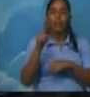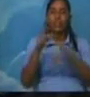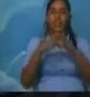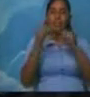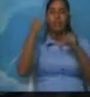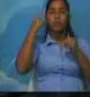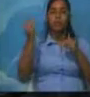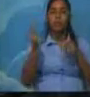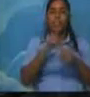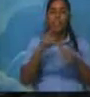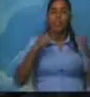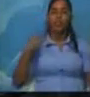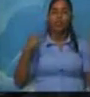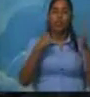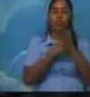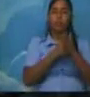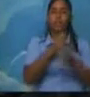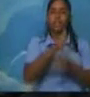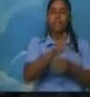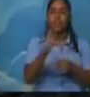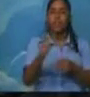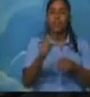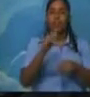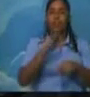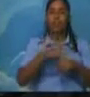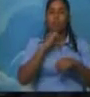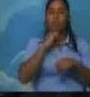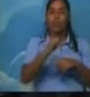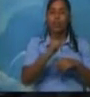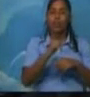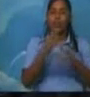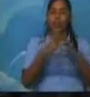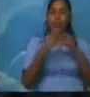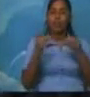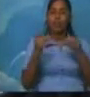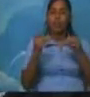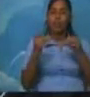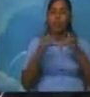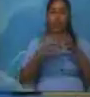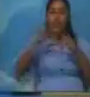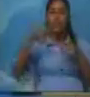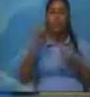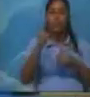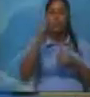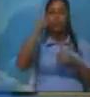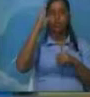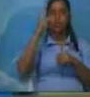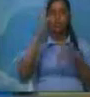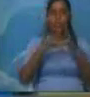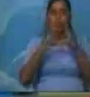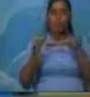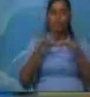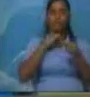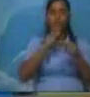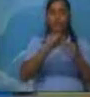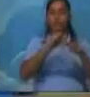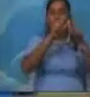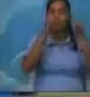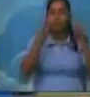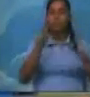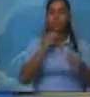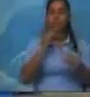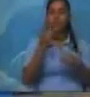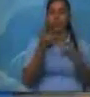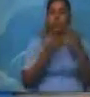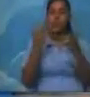para que no tropiecen en ello pues es abominación a Jehová tu Dios esas estatuas usted